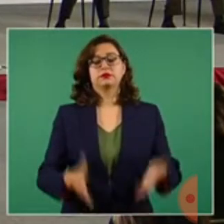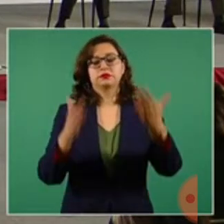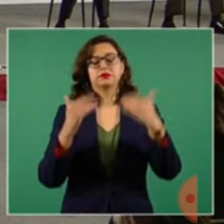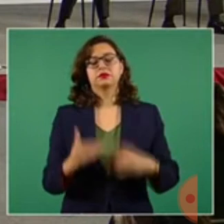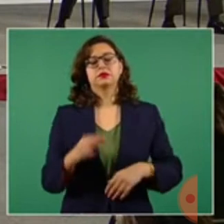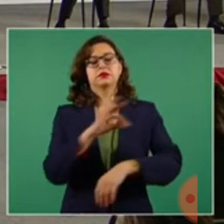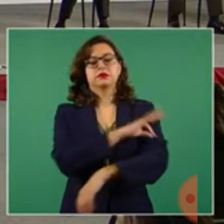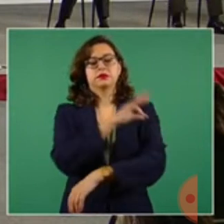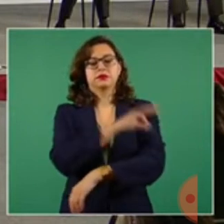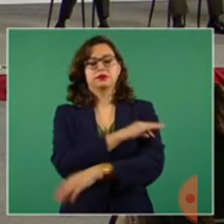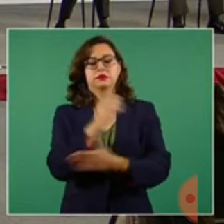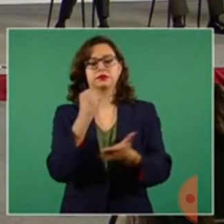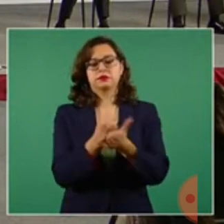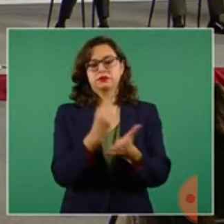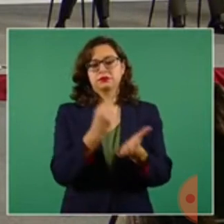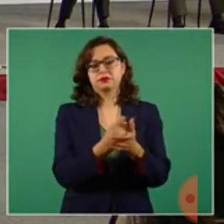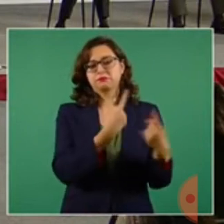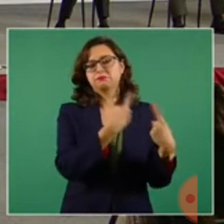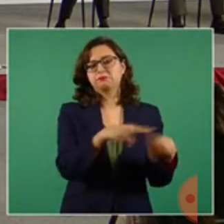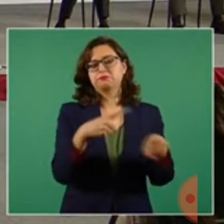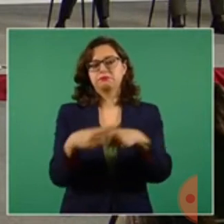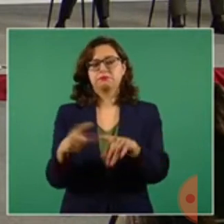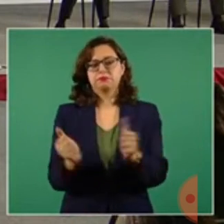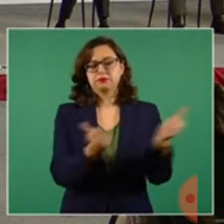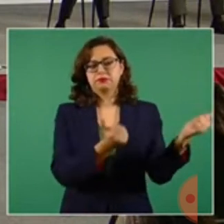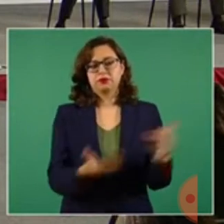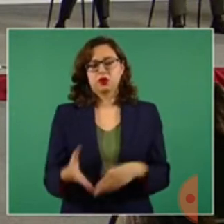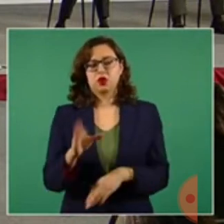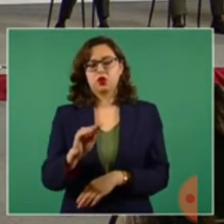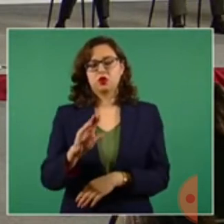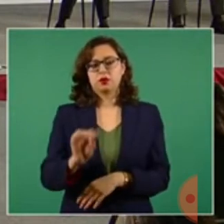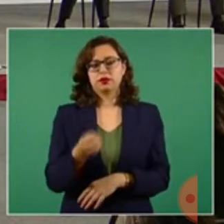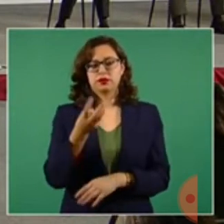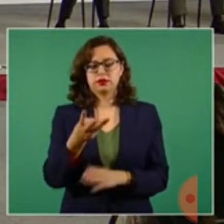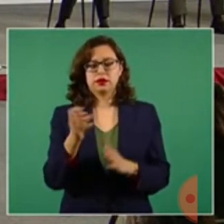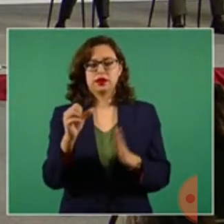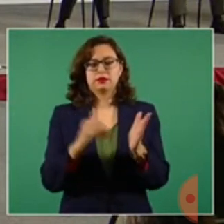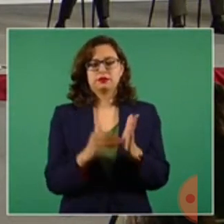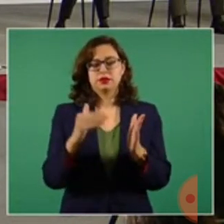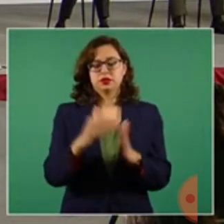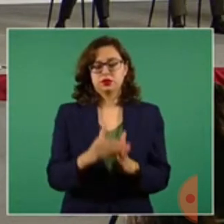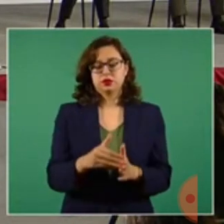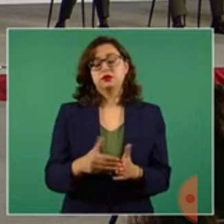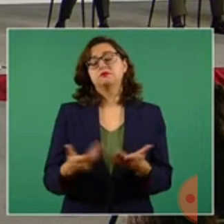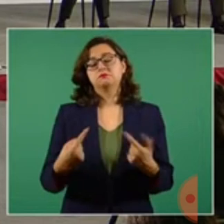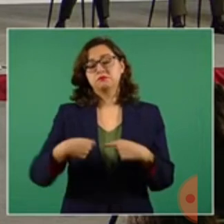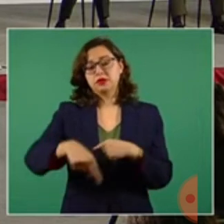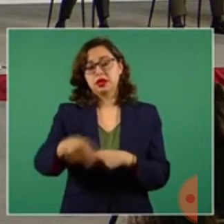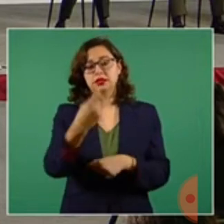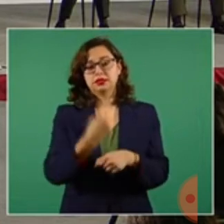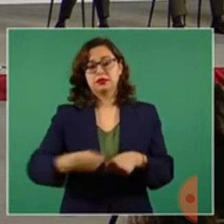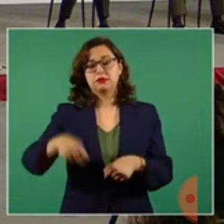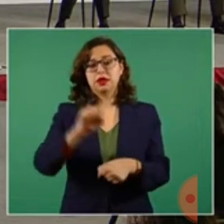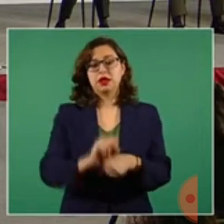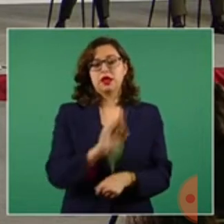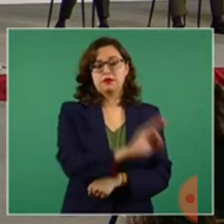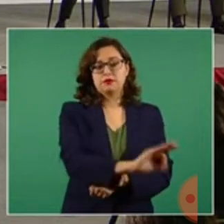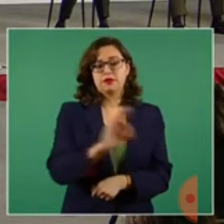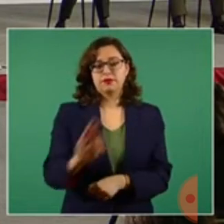vacunas recibidas, 93 millones, y por último el calendario de esta semana. Hoy estaremos recibiendo